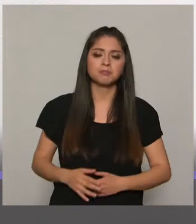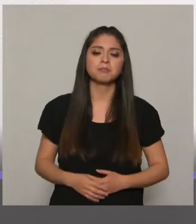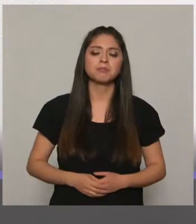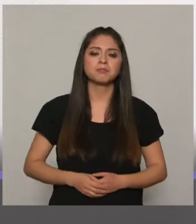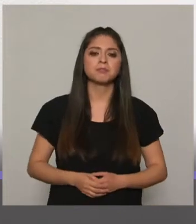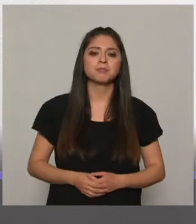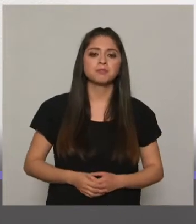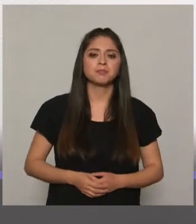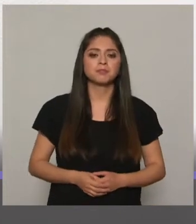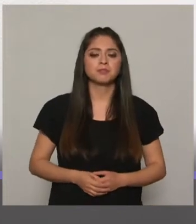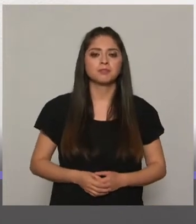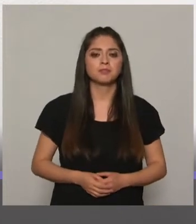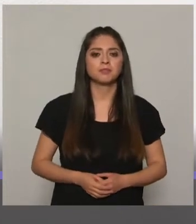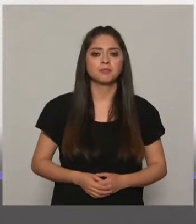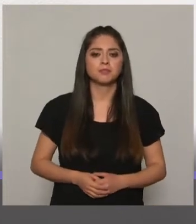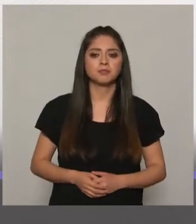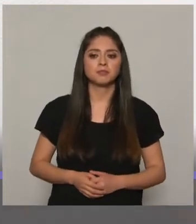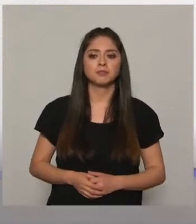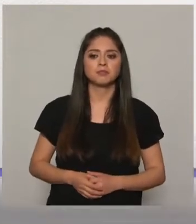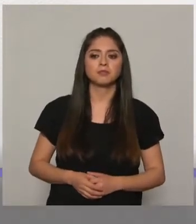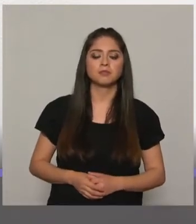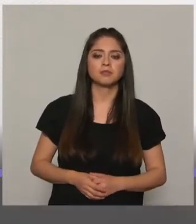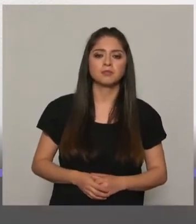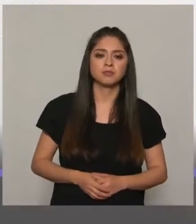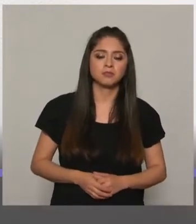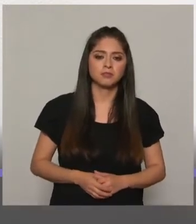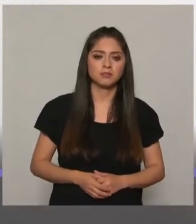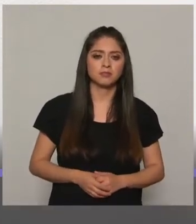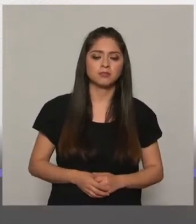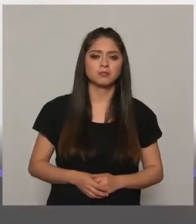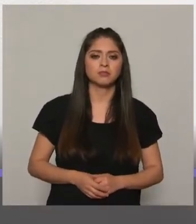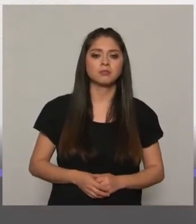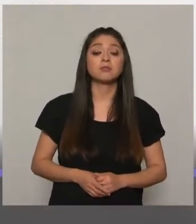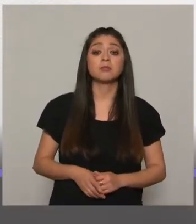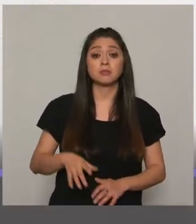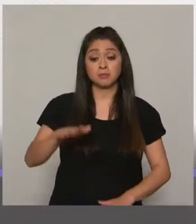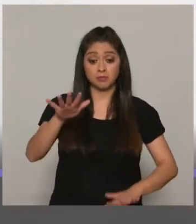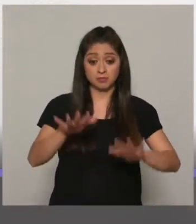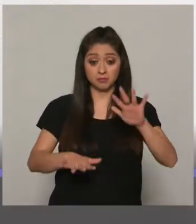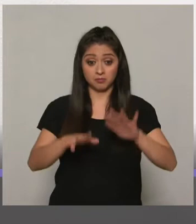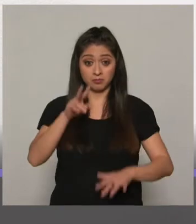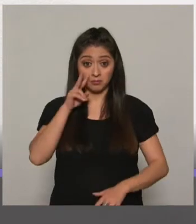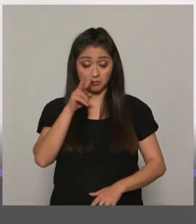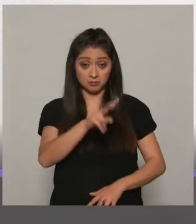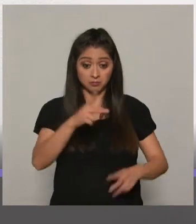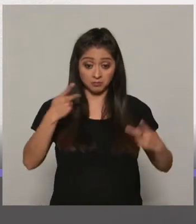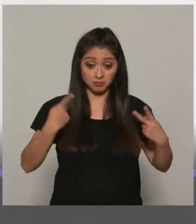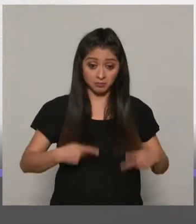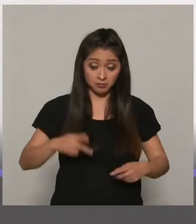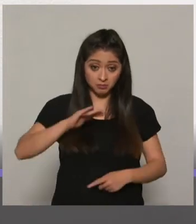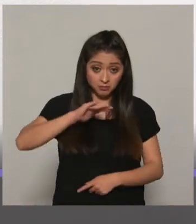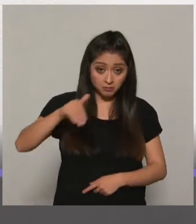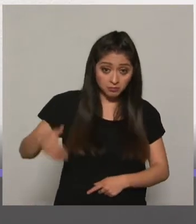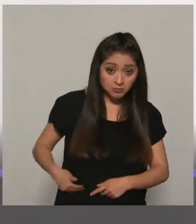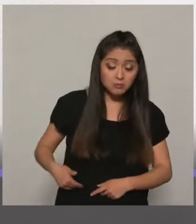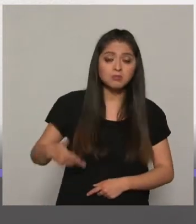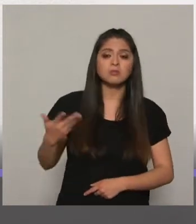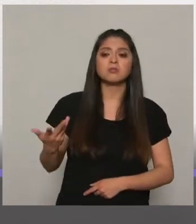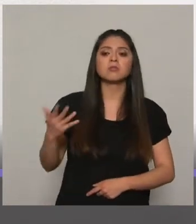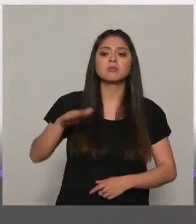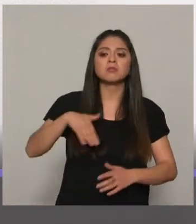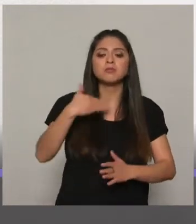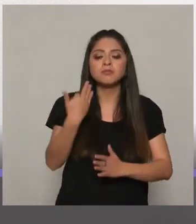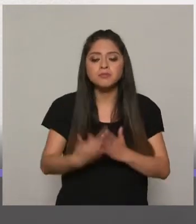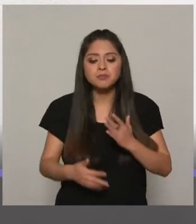ocasiones uno puede ver a la persona que se accidentó sin a lo mejor alguna lesión por fuera, ¿no? A lo mejor no ve que